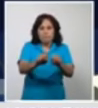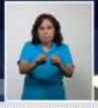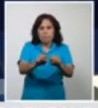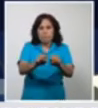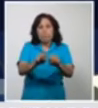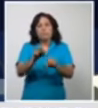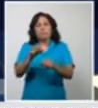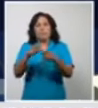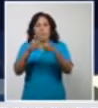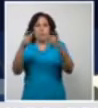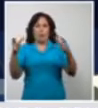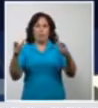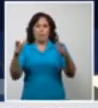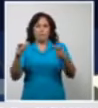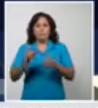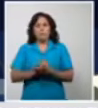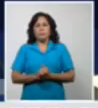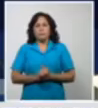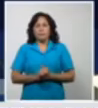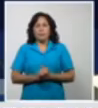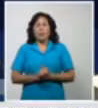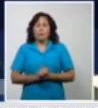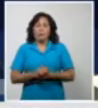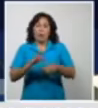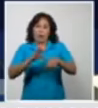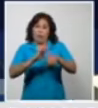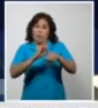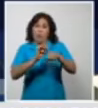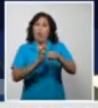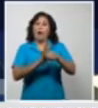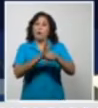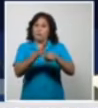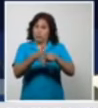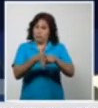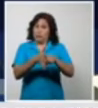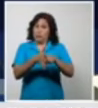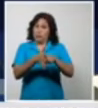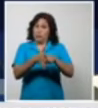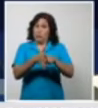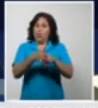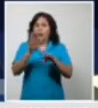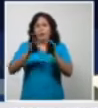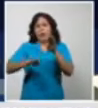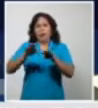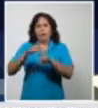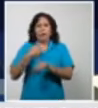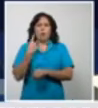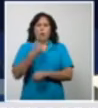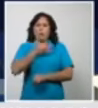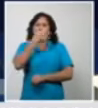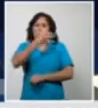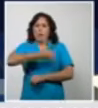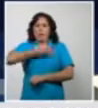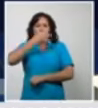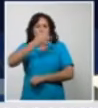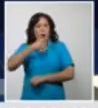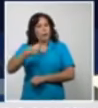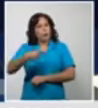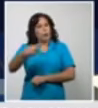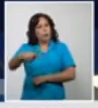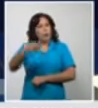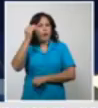mayor. Esta enfermedad, que muchas veces, como decimos, todos los días se aprende